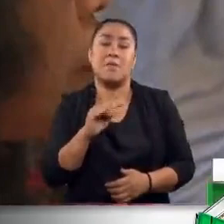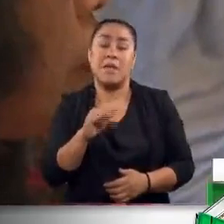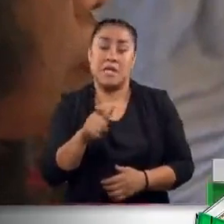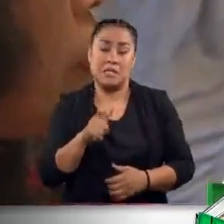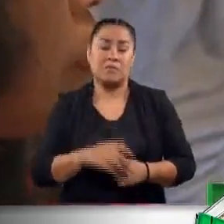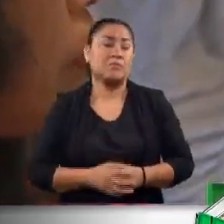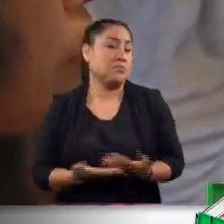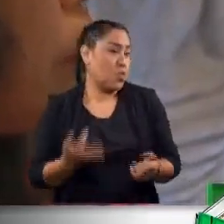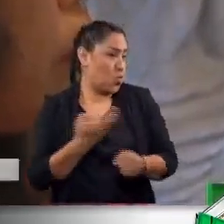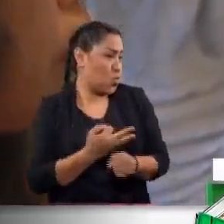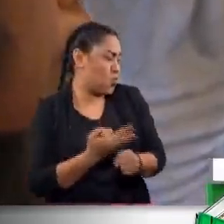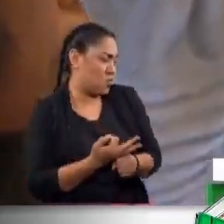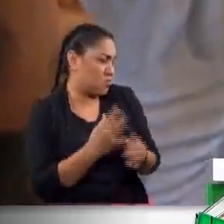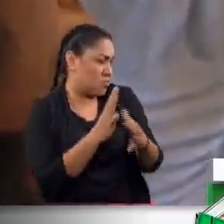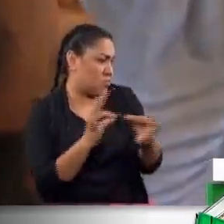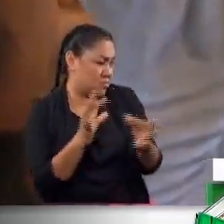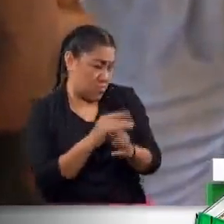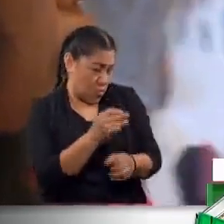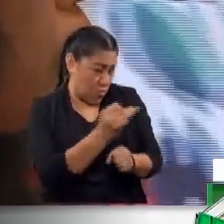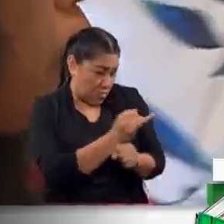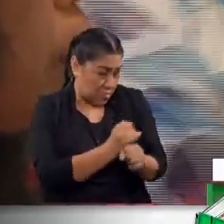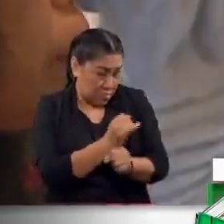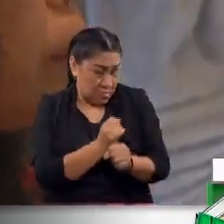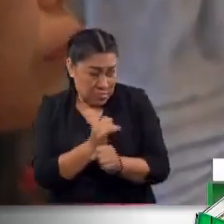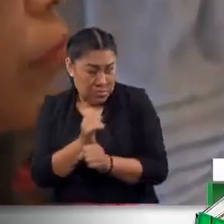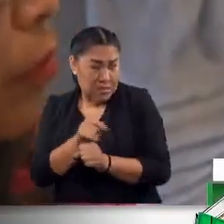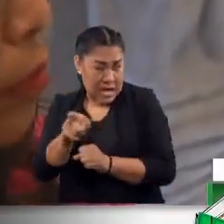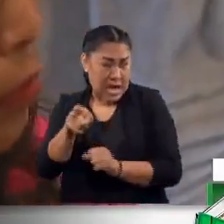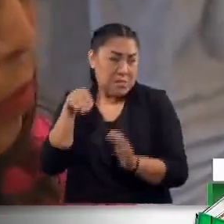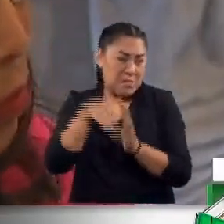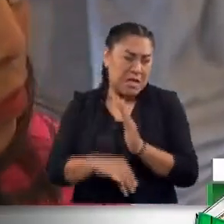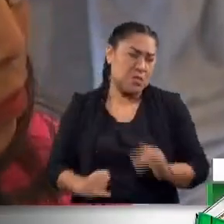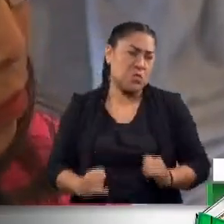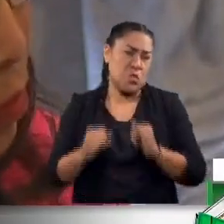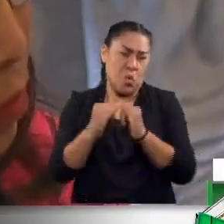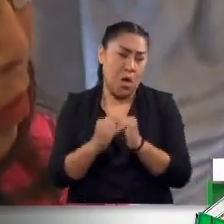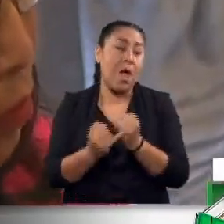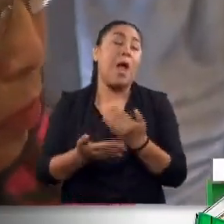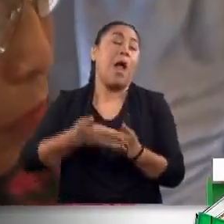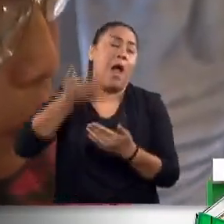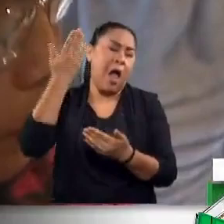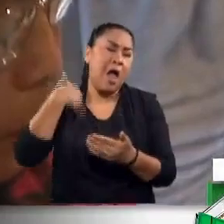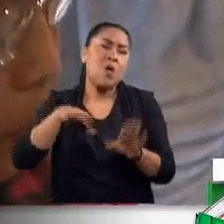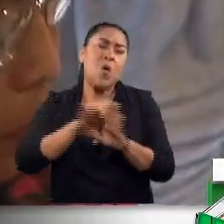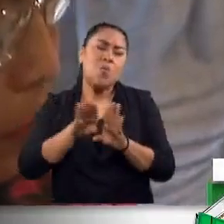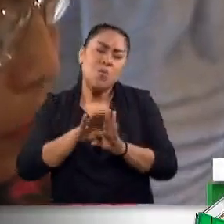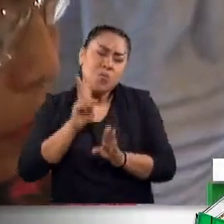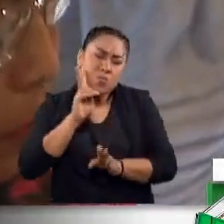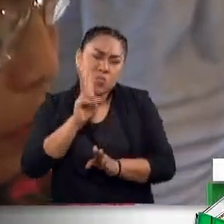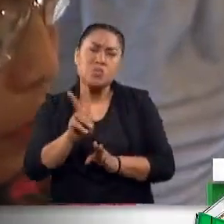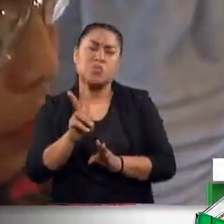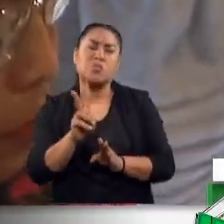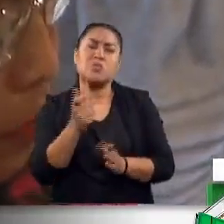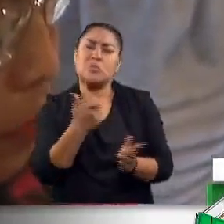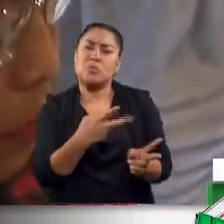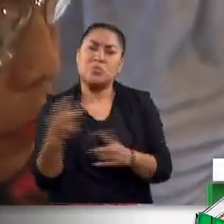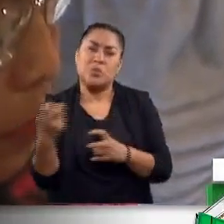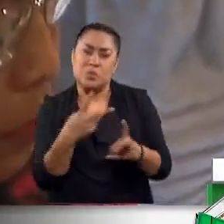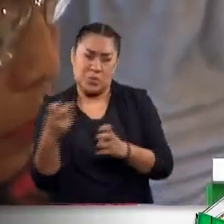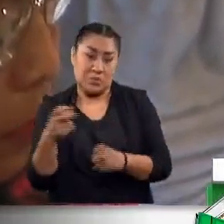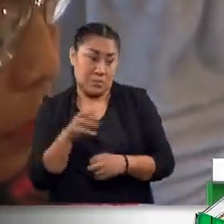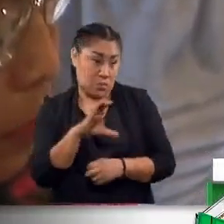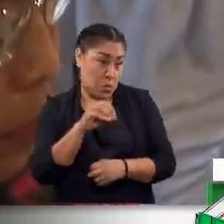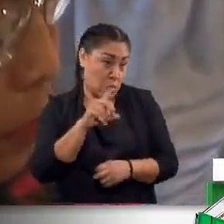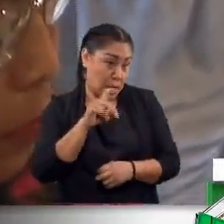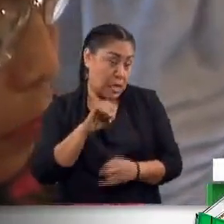¿Cómo puede explicarse que se omita realizar auditorías forenses a una institución que de forma reiterada y descarada desvía recursos como lo es la